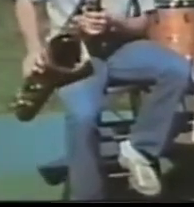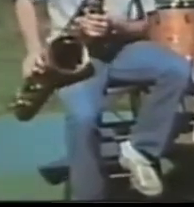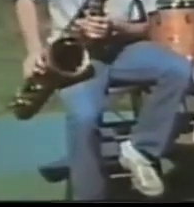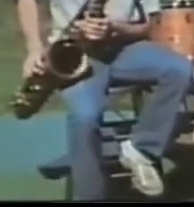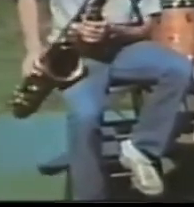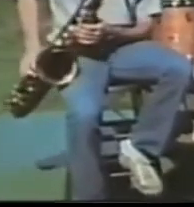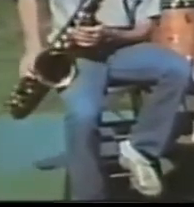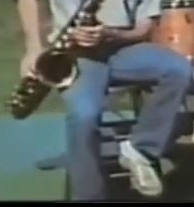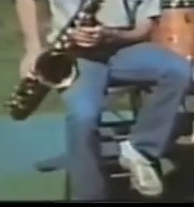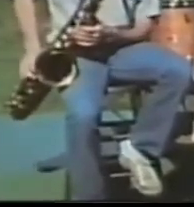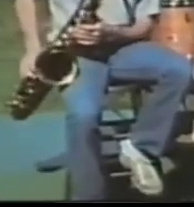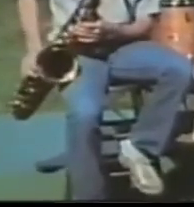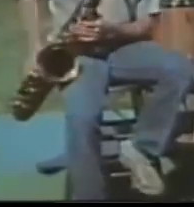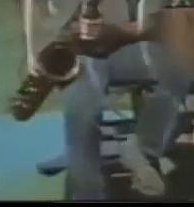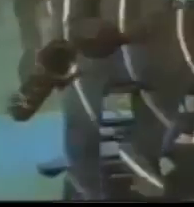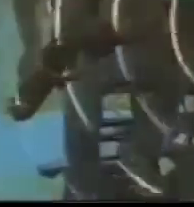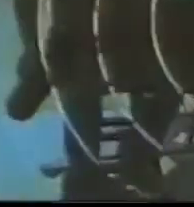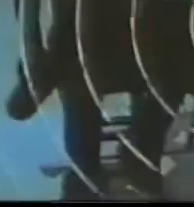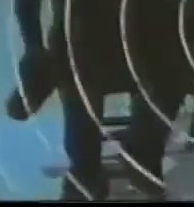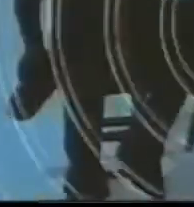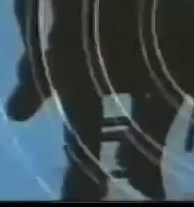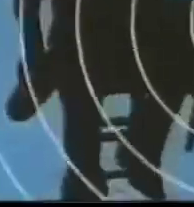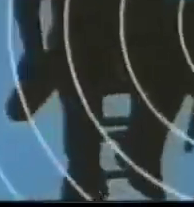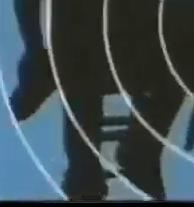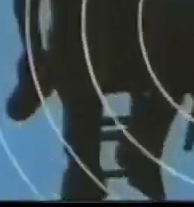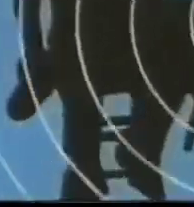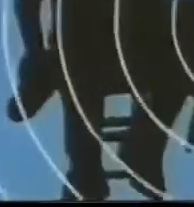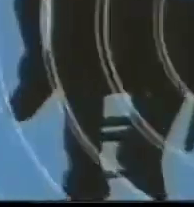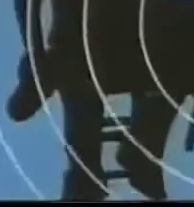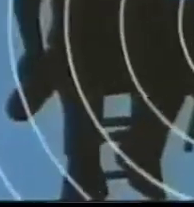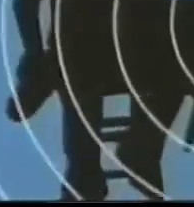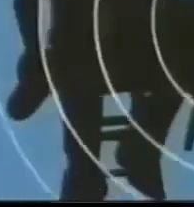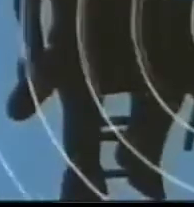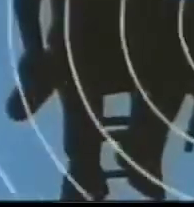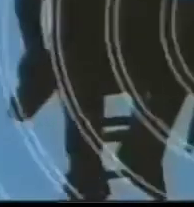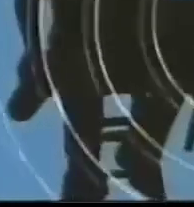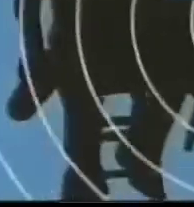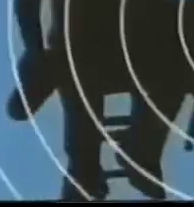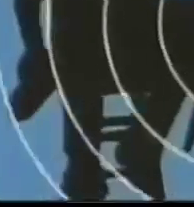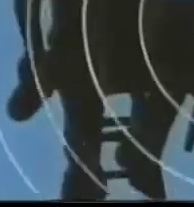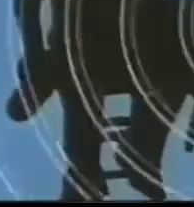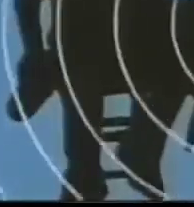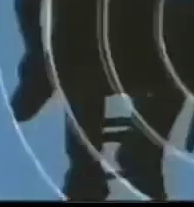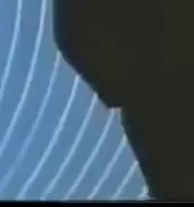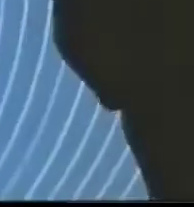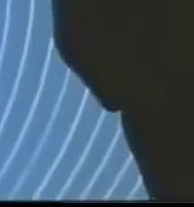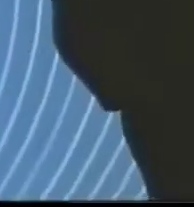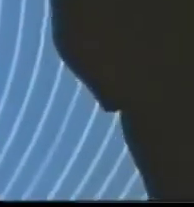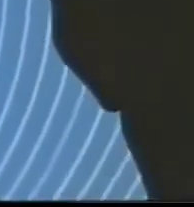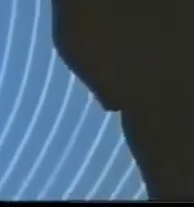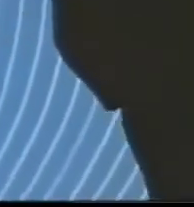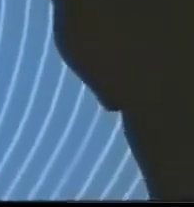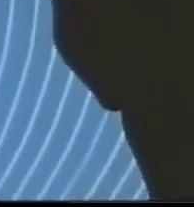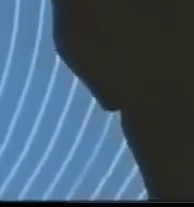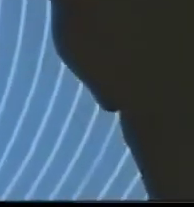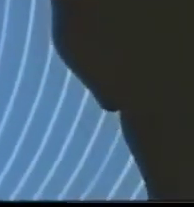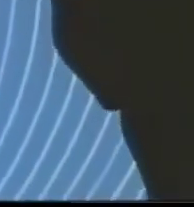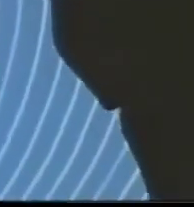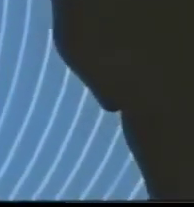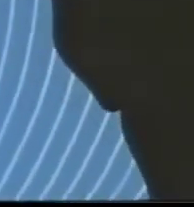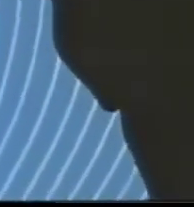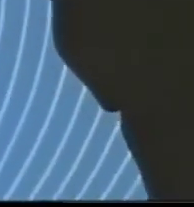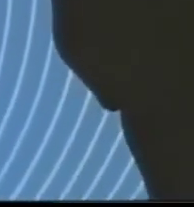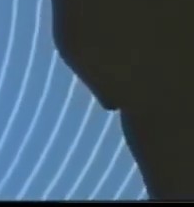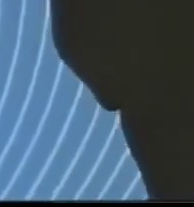Naturalmente, las ondas sonoras no son sonidos, son solo ondas de compresión en un medio. No somos conscientes de